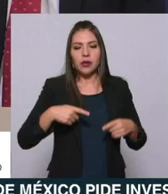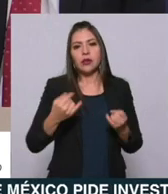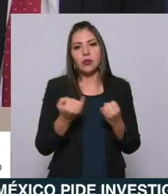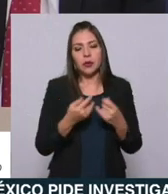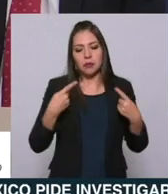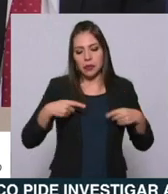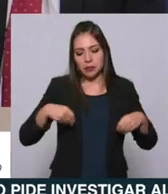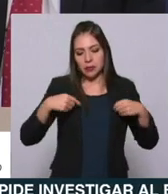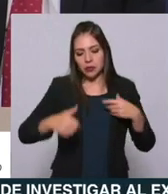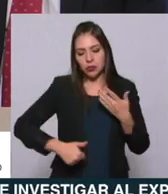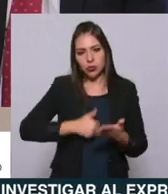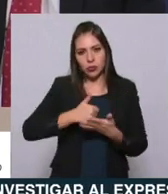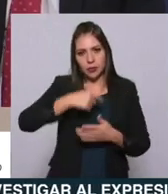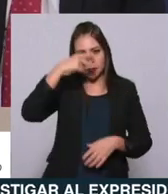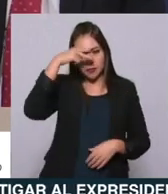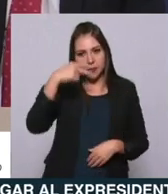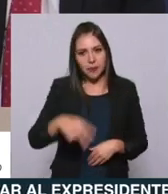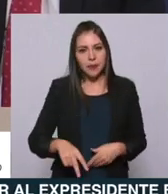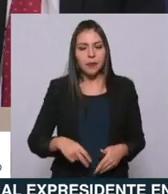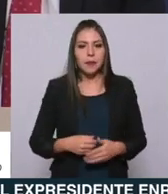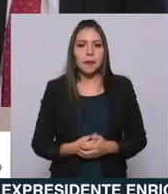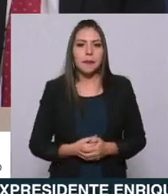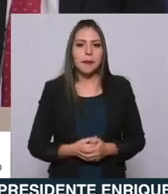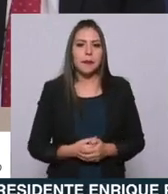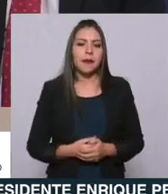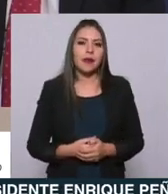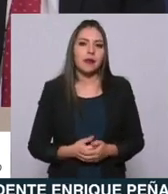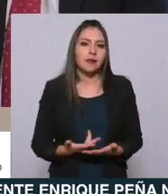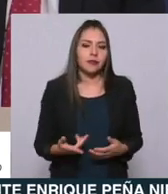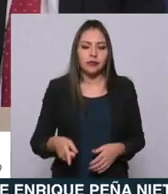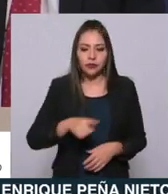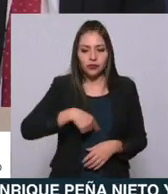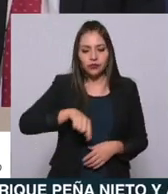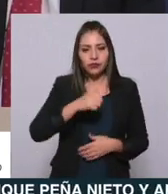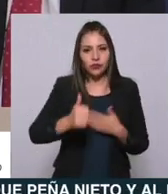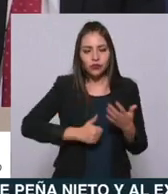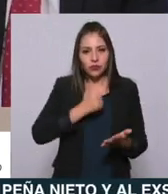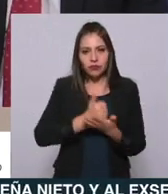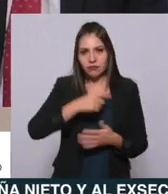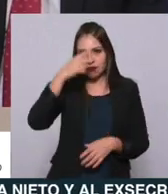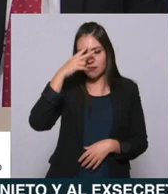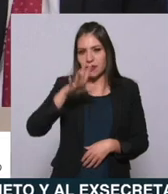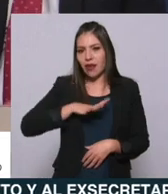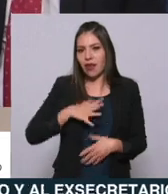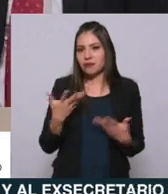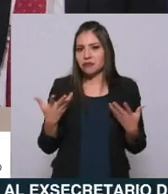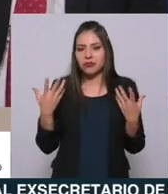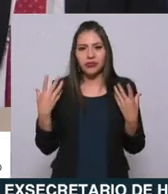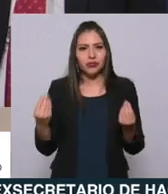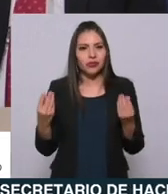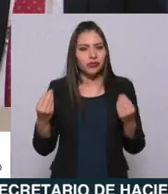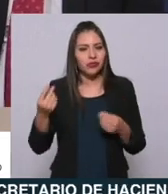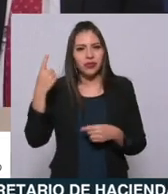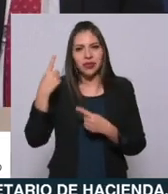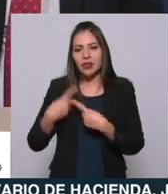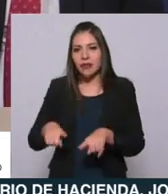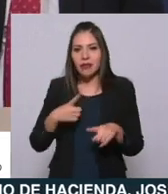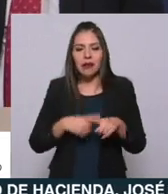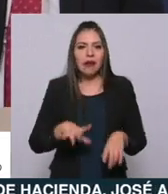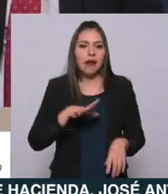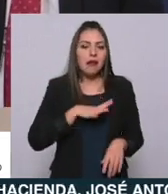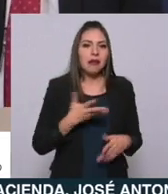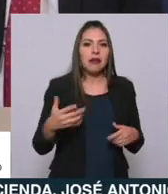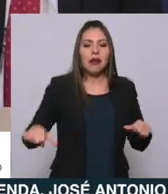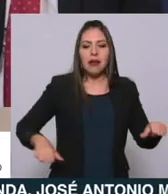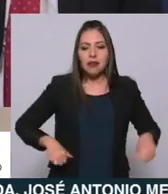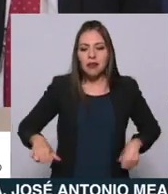una ciudad pues que ya sabemos vibrante, con una enorme cantidad de actividad artística,